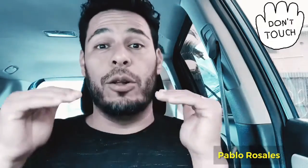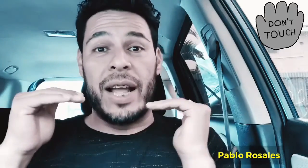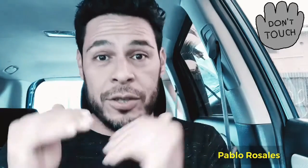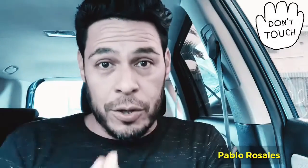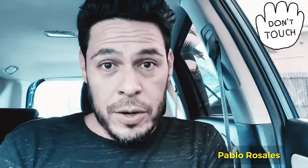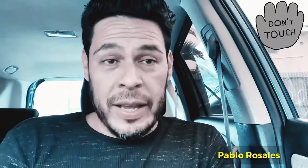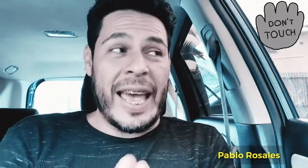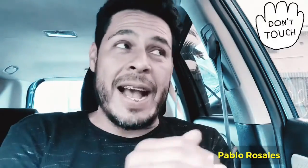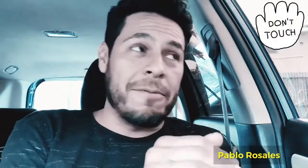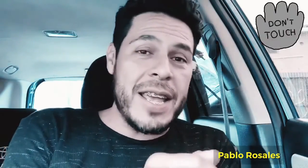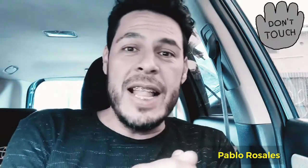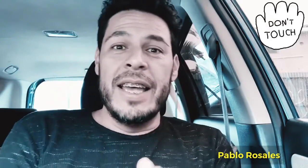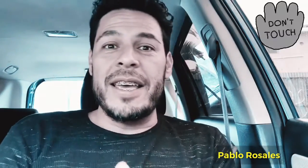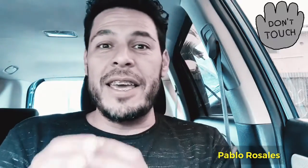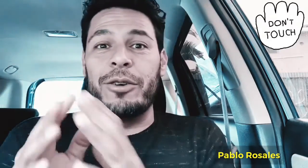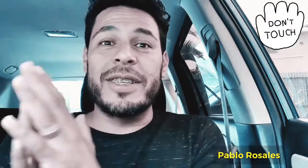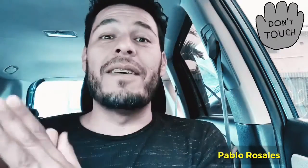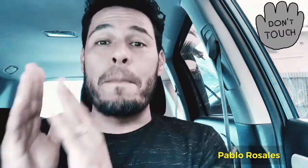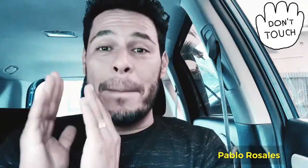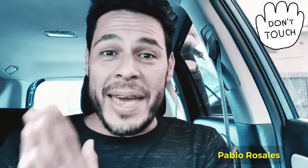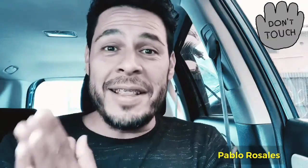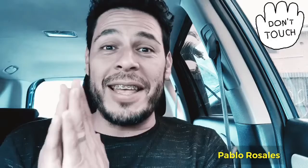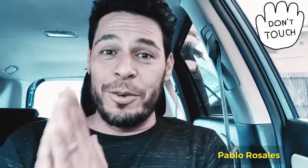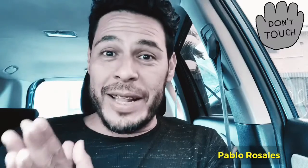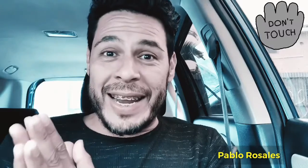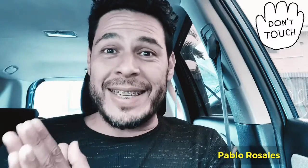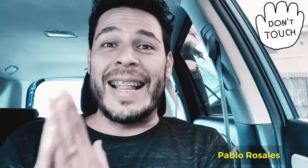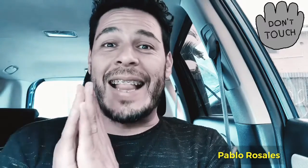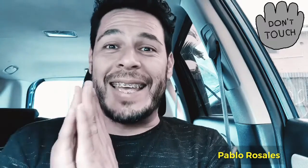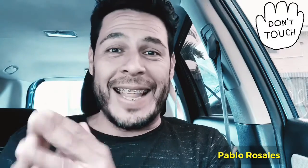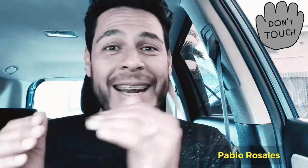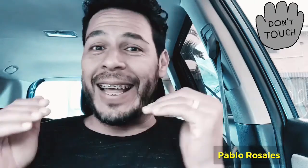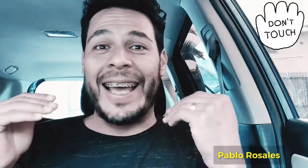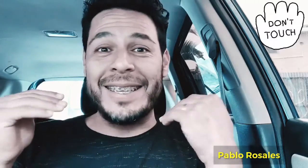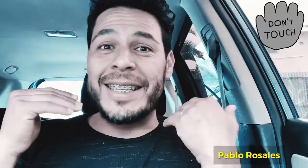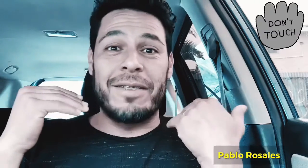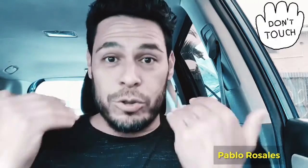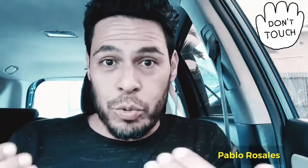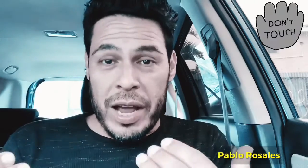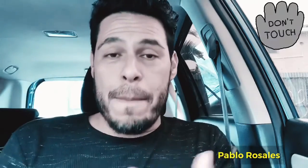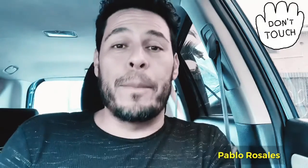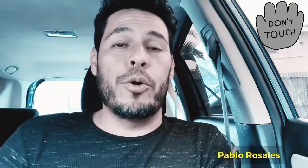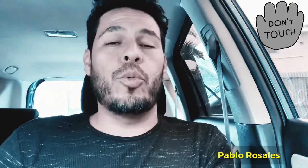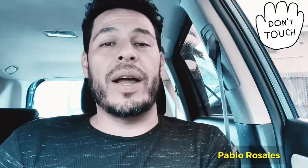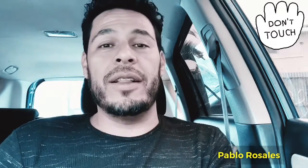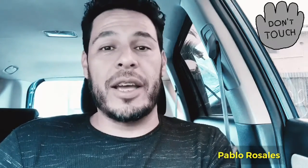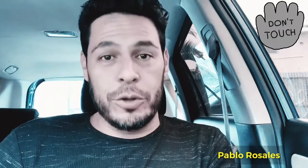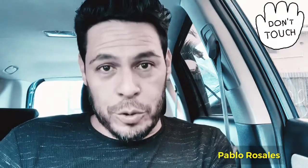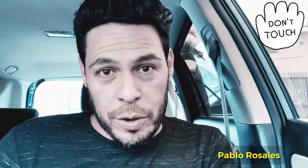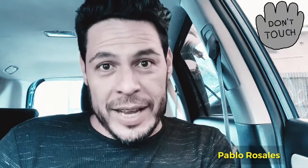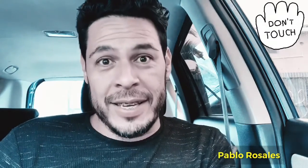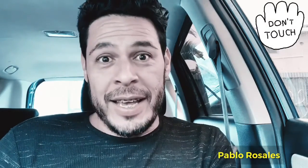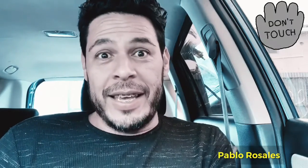Universal lo lanzó en abril y costaba $20 el alquiler de esta basura por